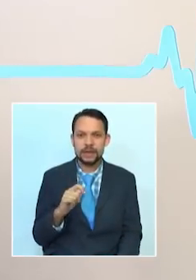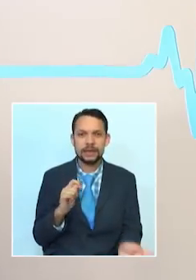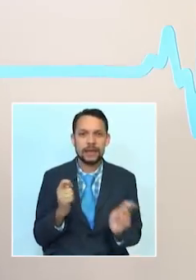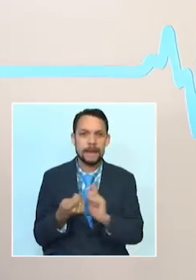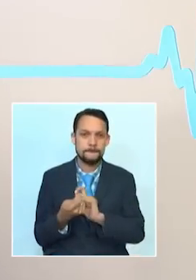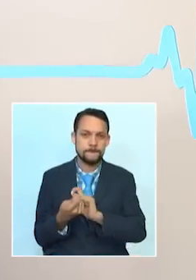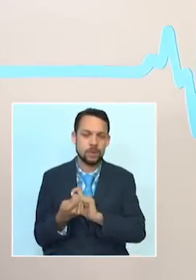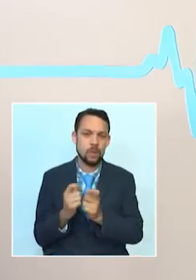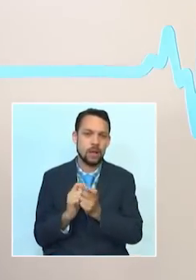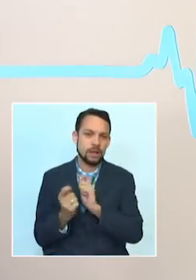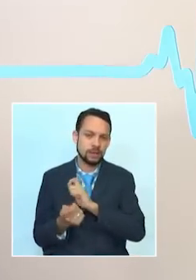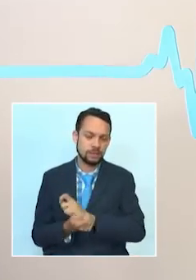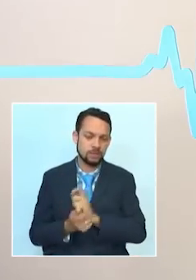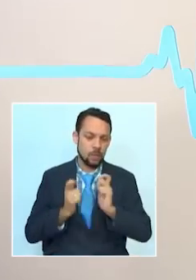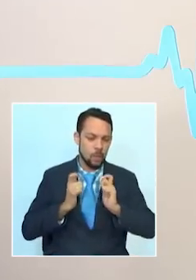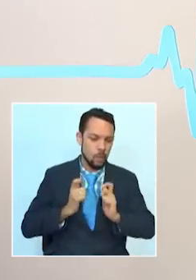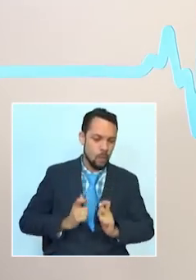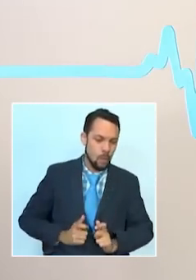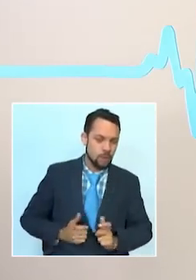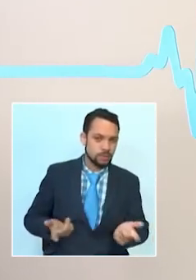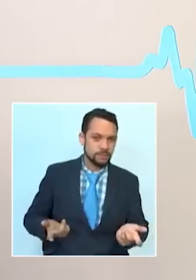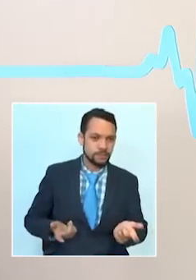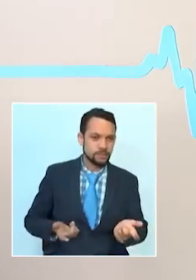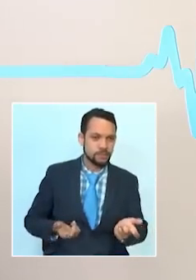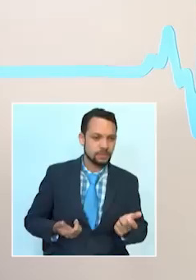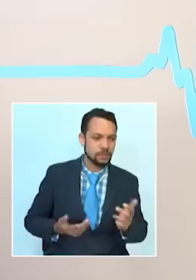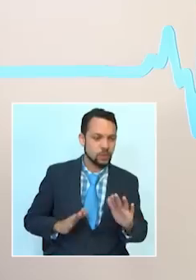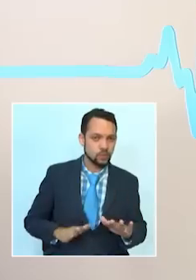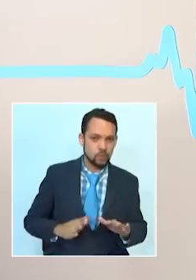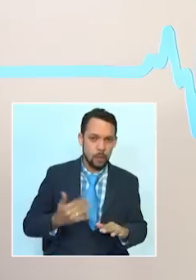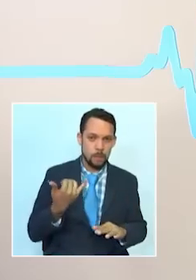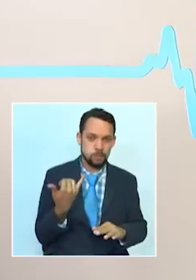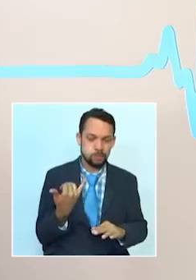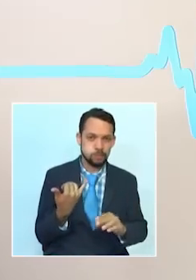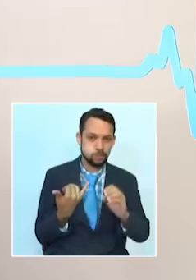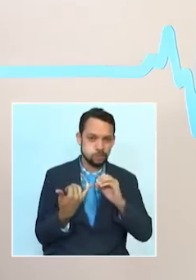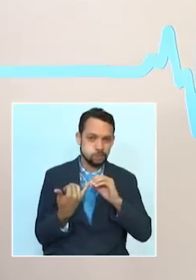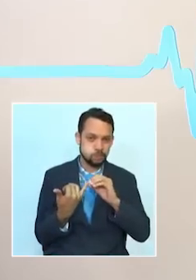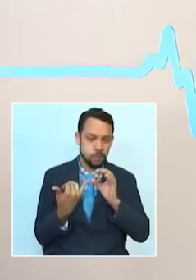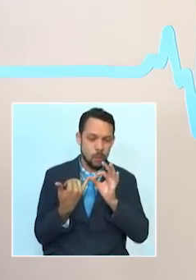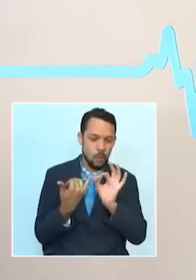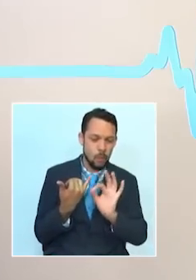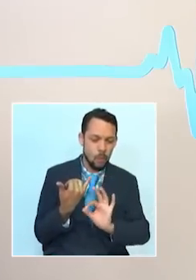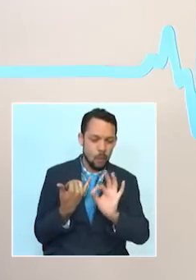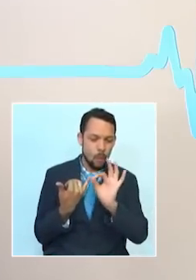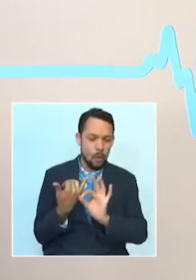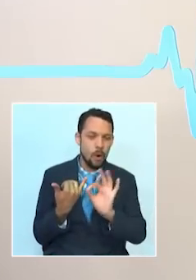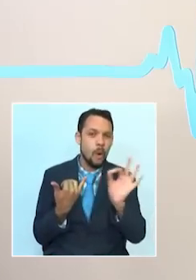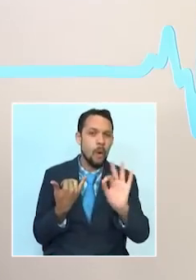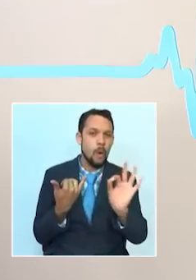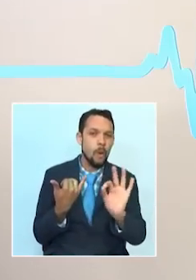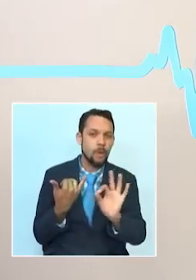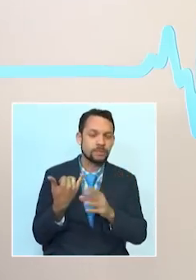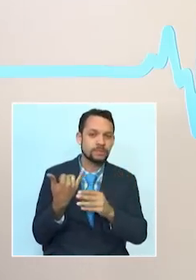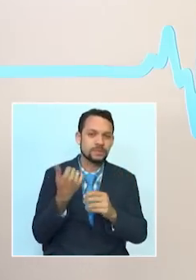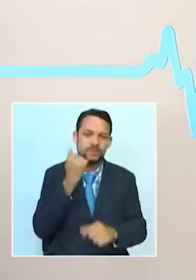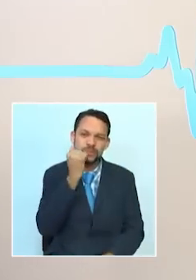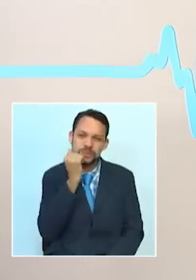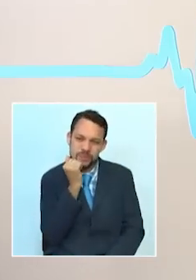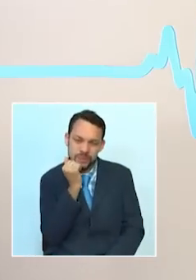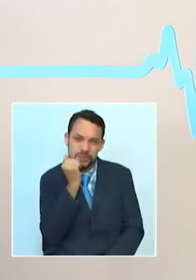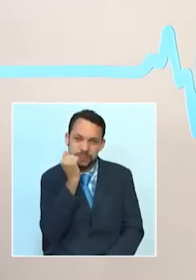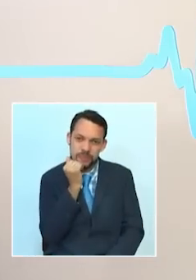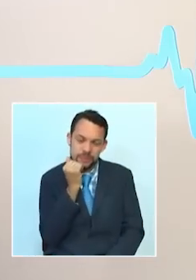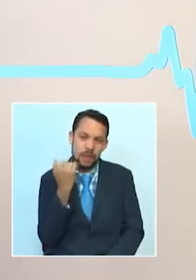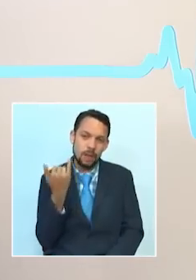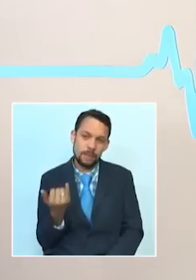que tienen durante todo el mes que es la fase ovulatoria que es la fase premenstrual y menstrual aumenta el proceso de de